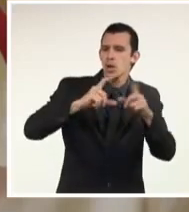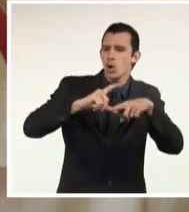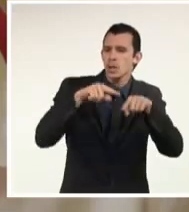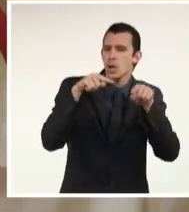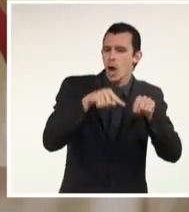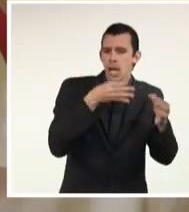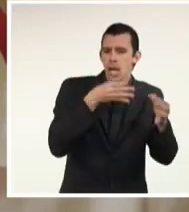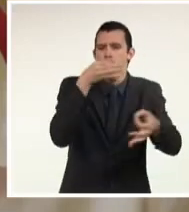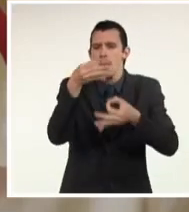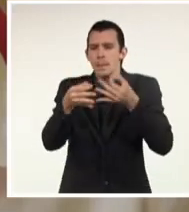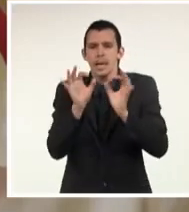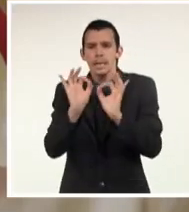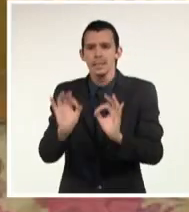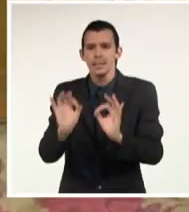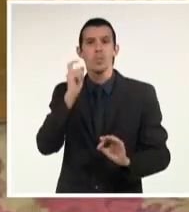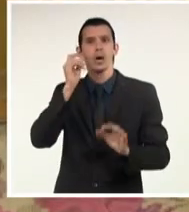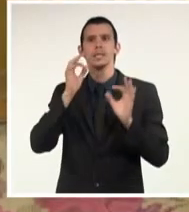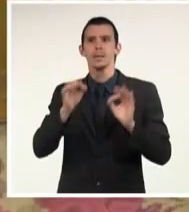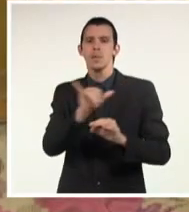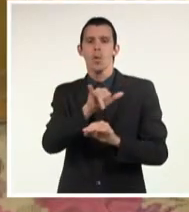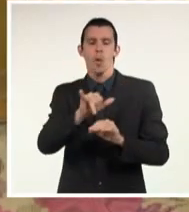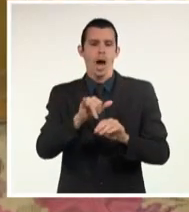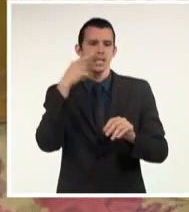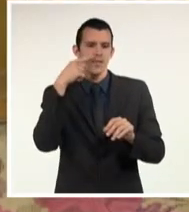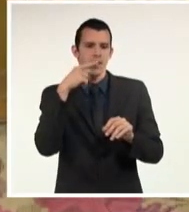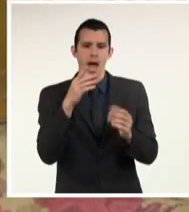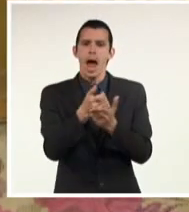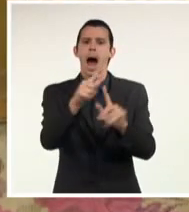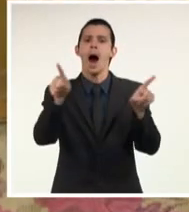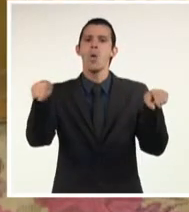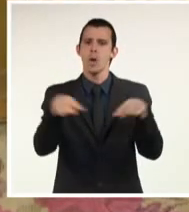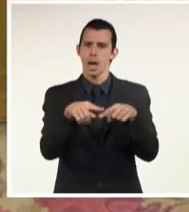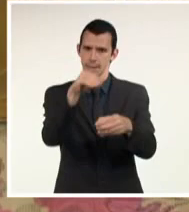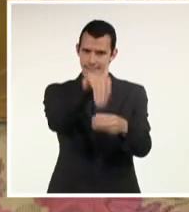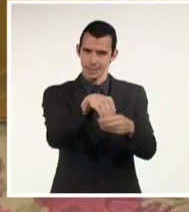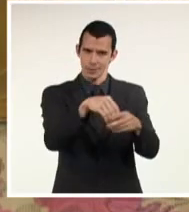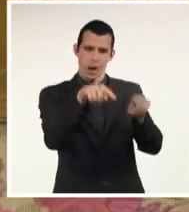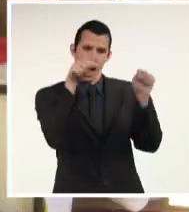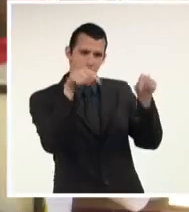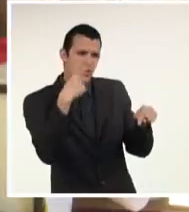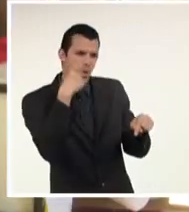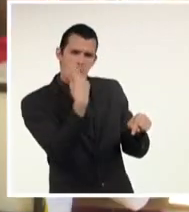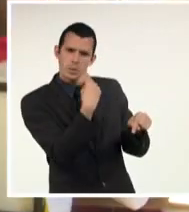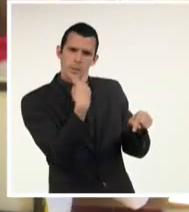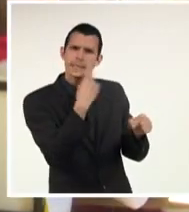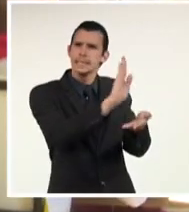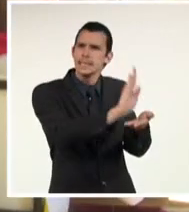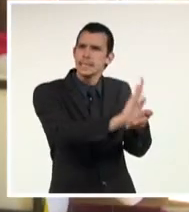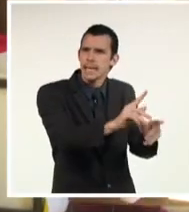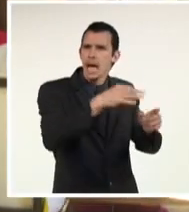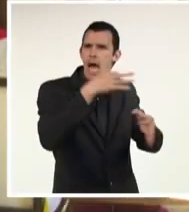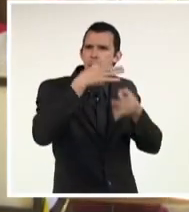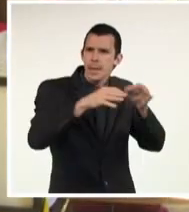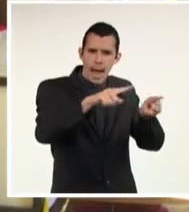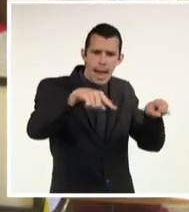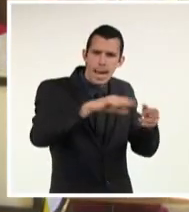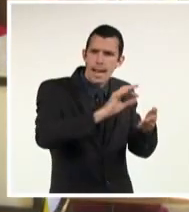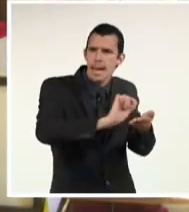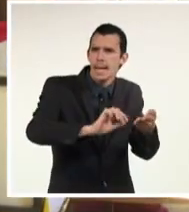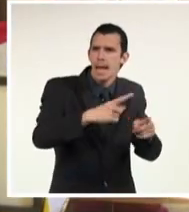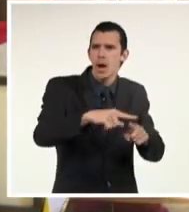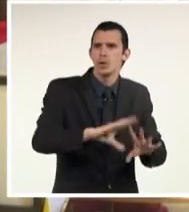donde en cada rincón se rinde homenaje al más universal de los cubanos. Con sus alumnos del